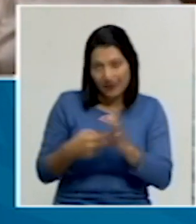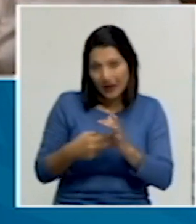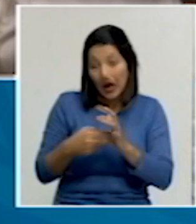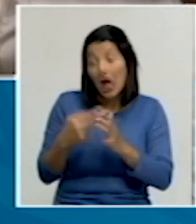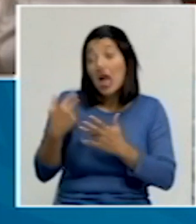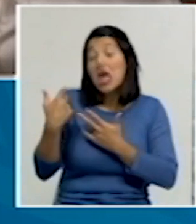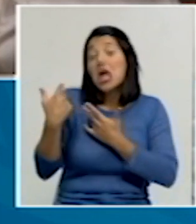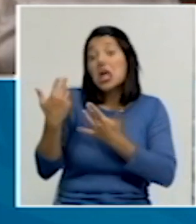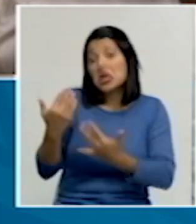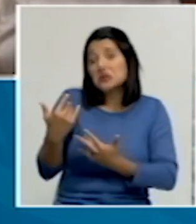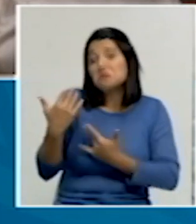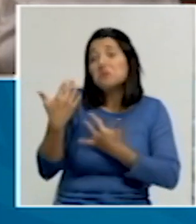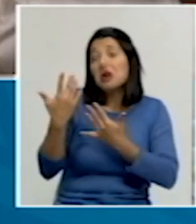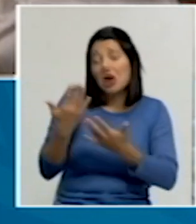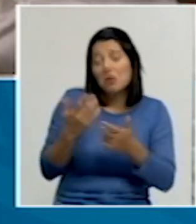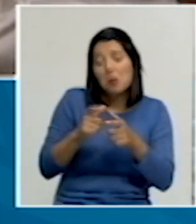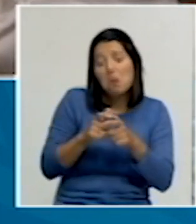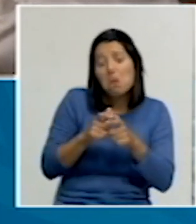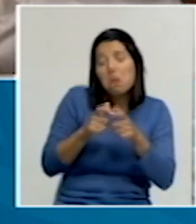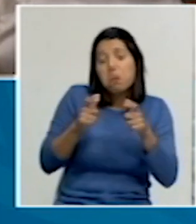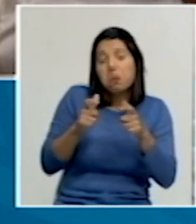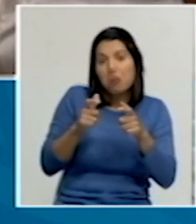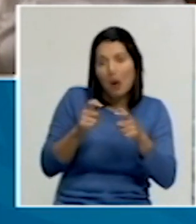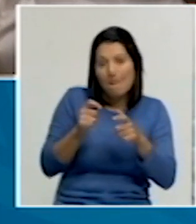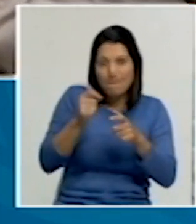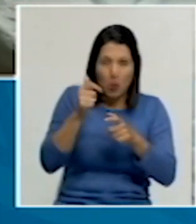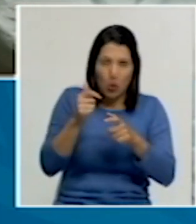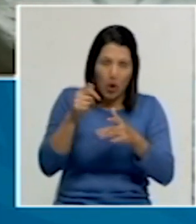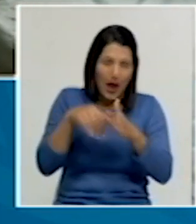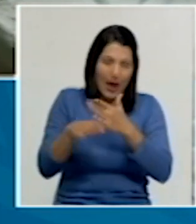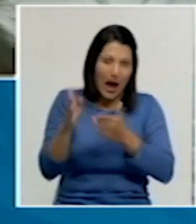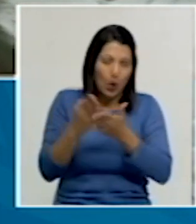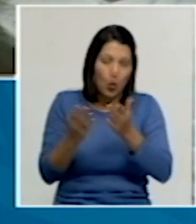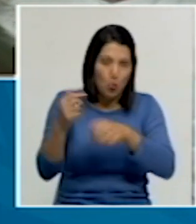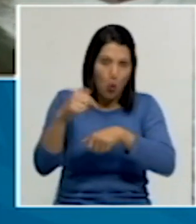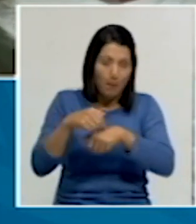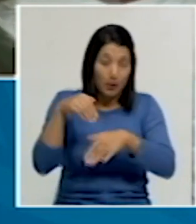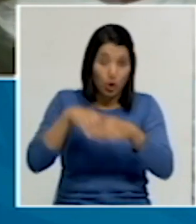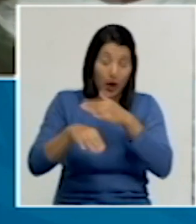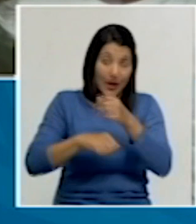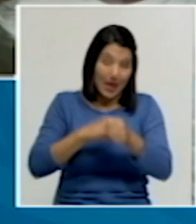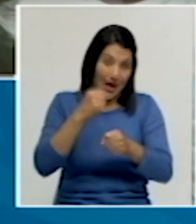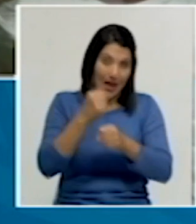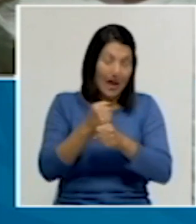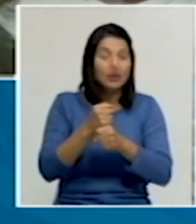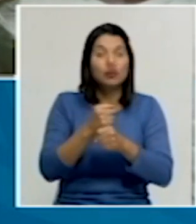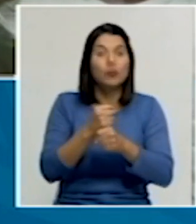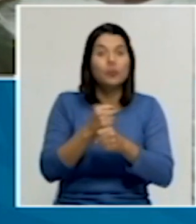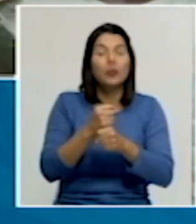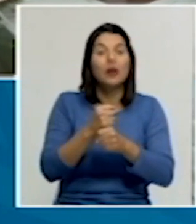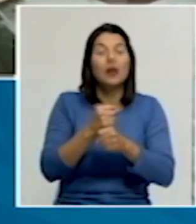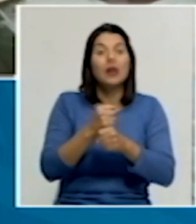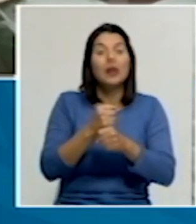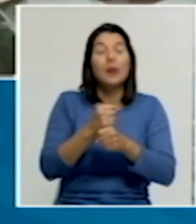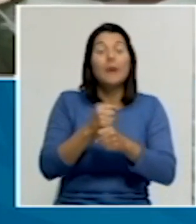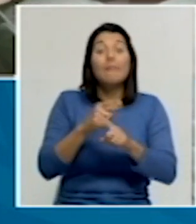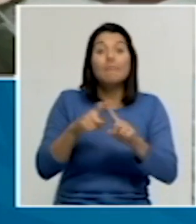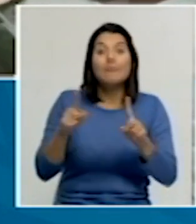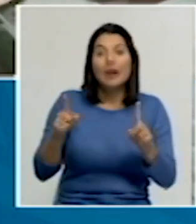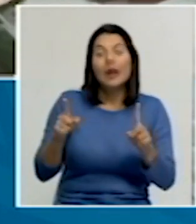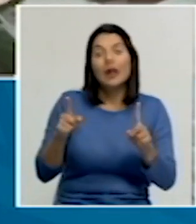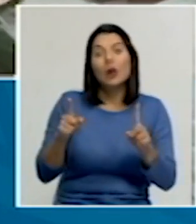puede suceder con los virus de influenza estacionales, que pretendemos o se proyecta